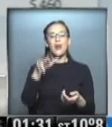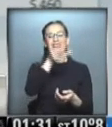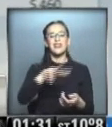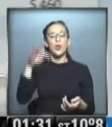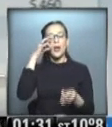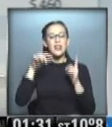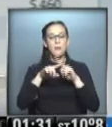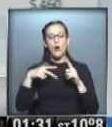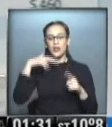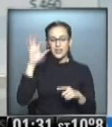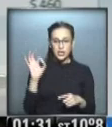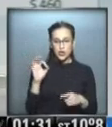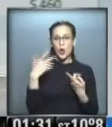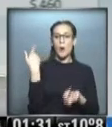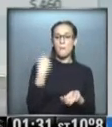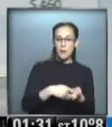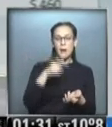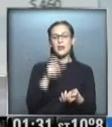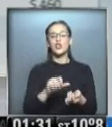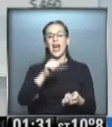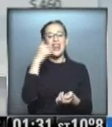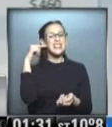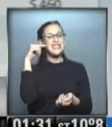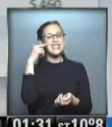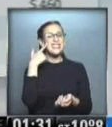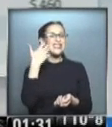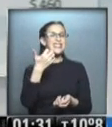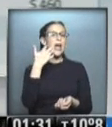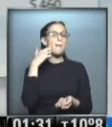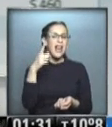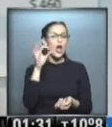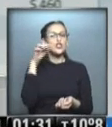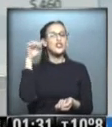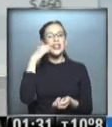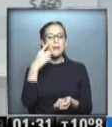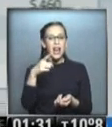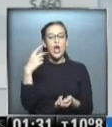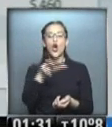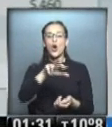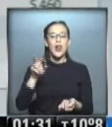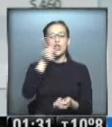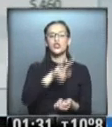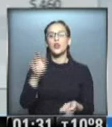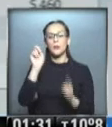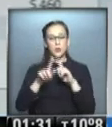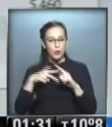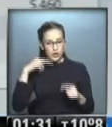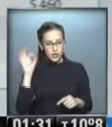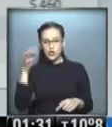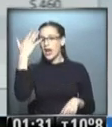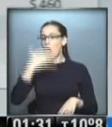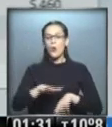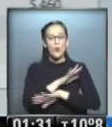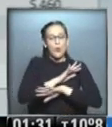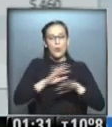hijo. Quienes ganan entre 6.000 y 7.800 por grupo familiar cobran 200 pesos por cada hijo. Y el último rango, el tope,